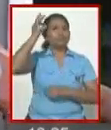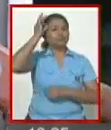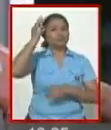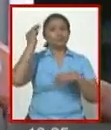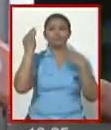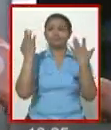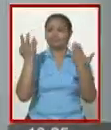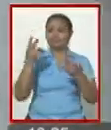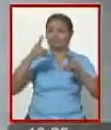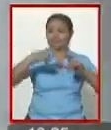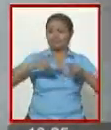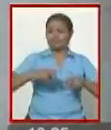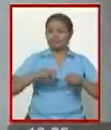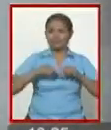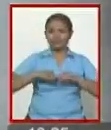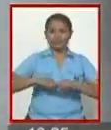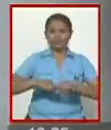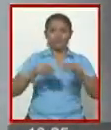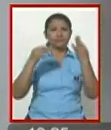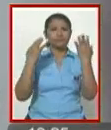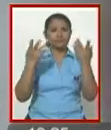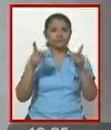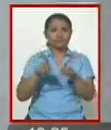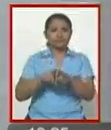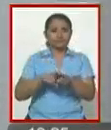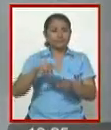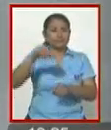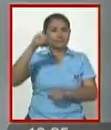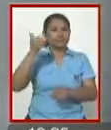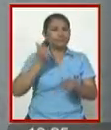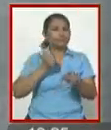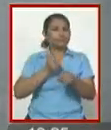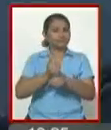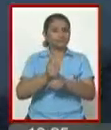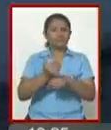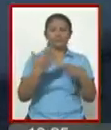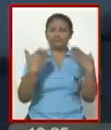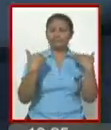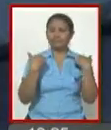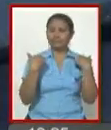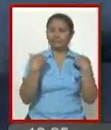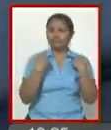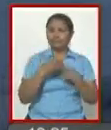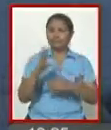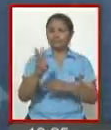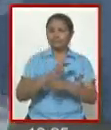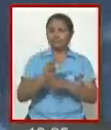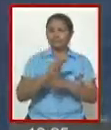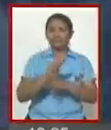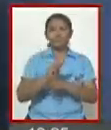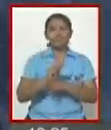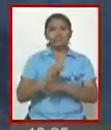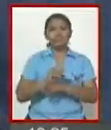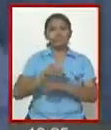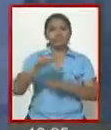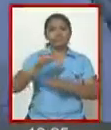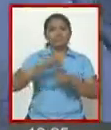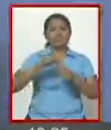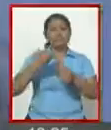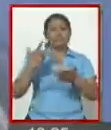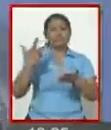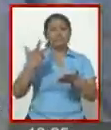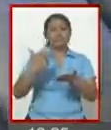esperemos de que la investigación continúe y esperamos también de que la otra imputación que le corresponde hacer al ministerio público con relación a la